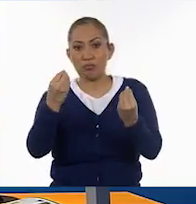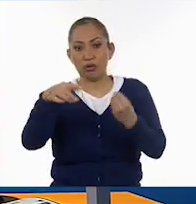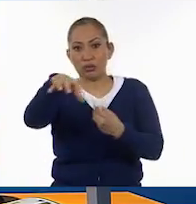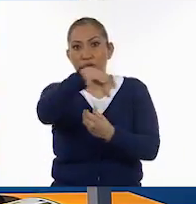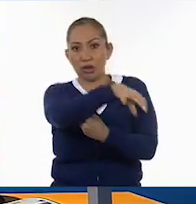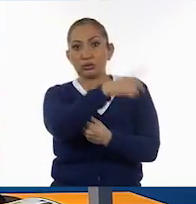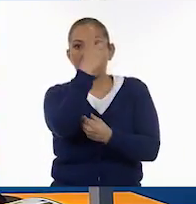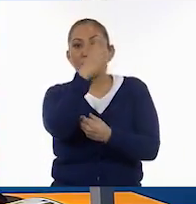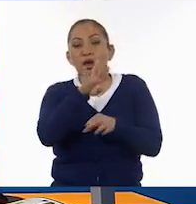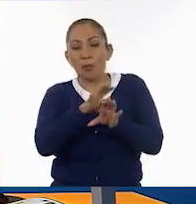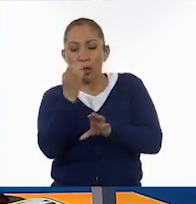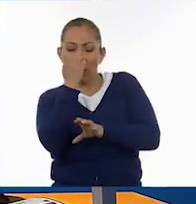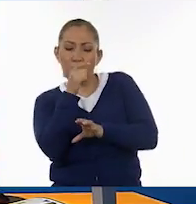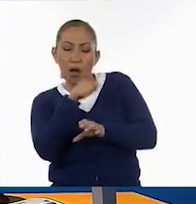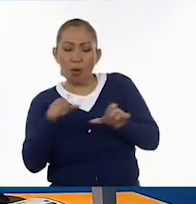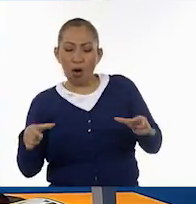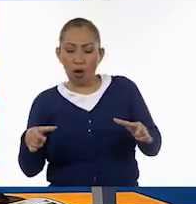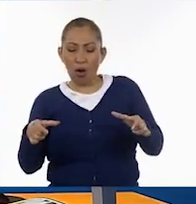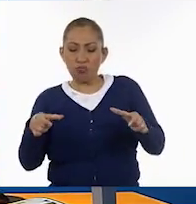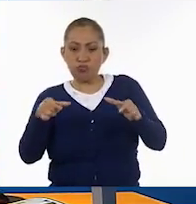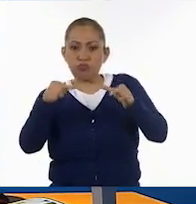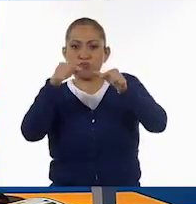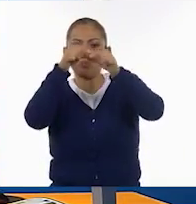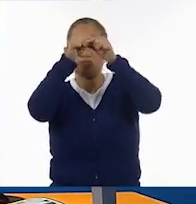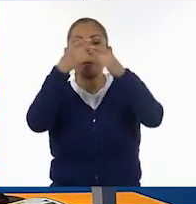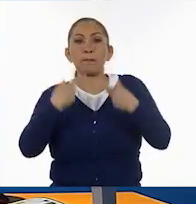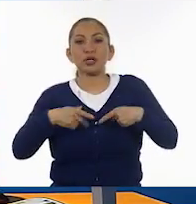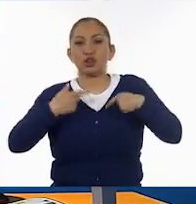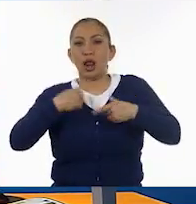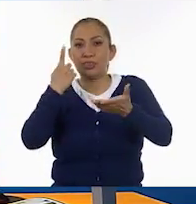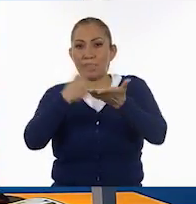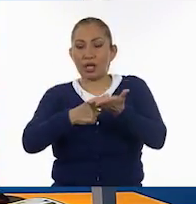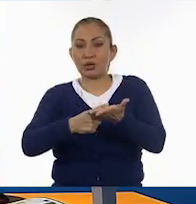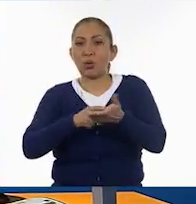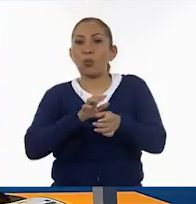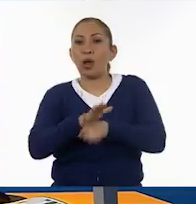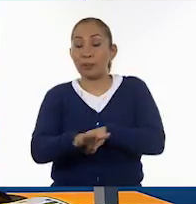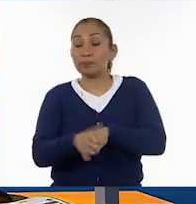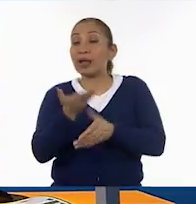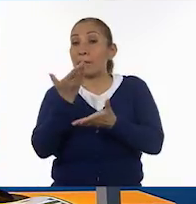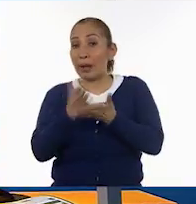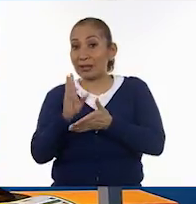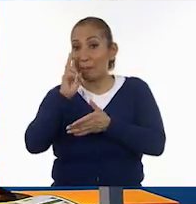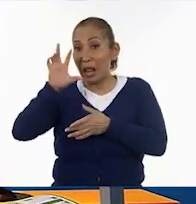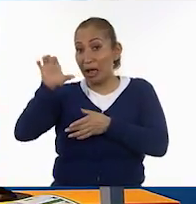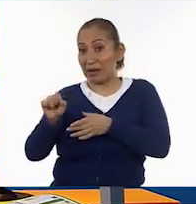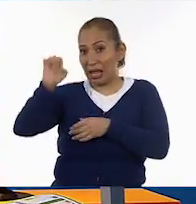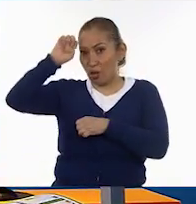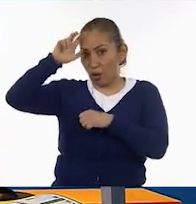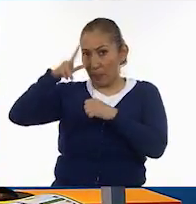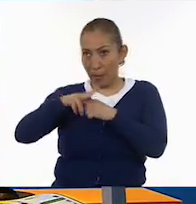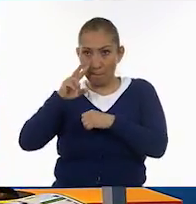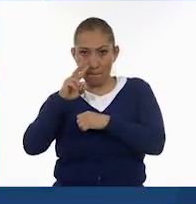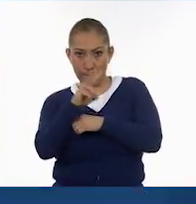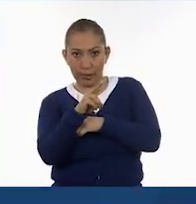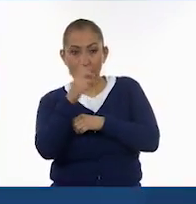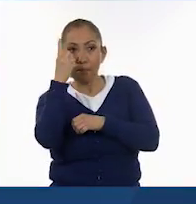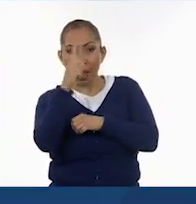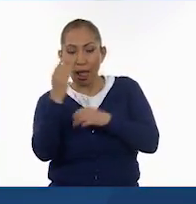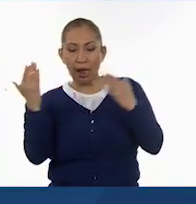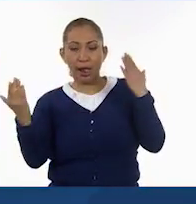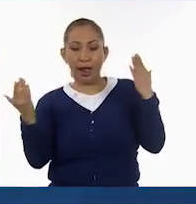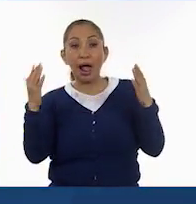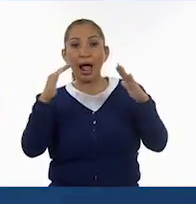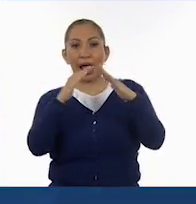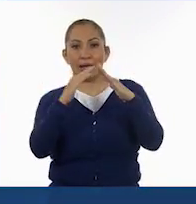cómo podemos interpretar estas pirámides poblacionales. Y vamos a ver una precisamente de África y Europa, para que